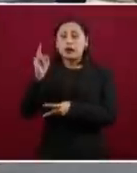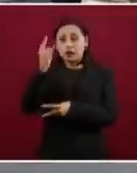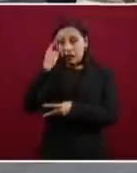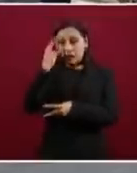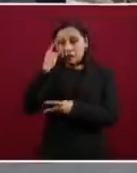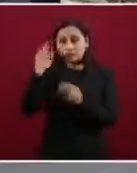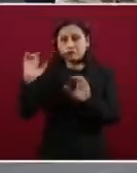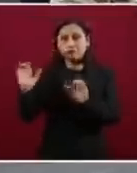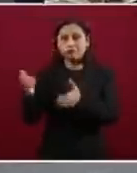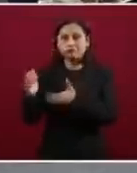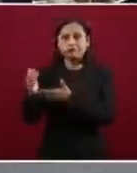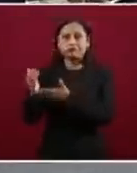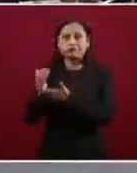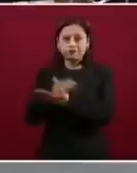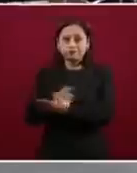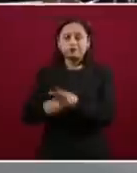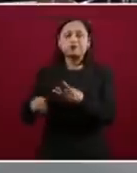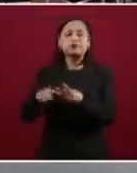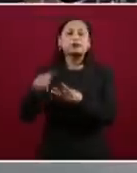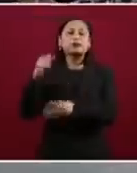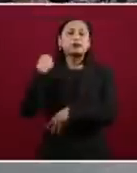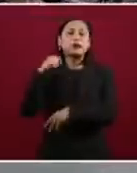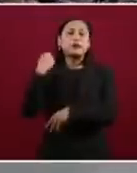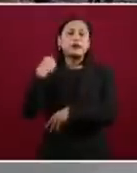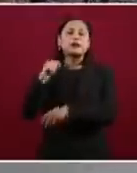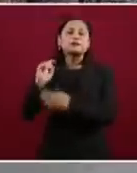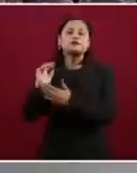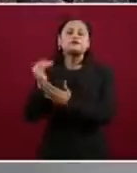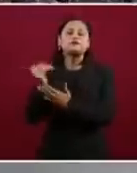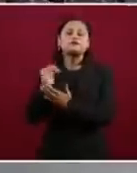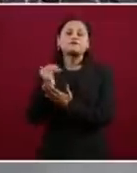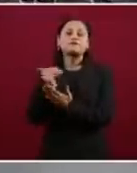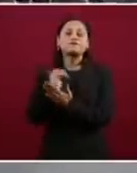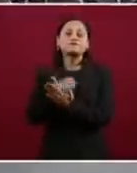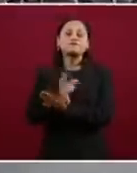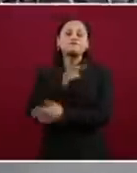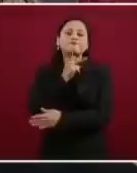se redujo la producción en Tabasco de petróleo